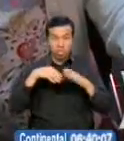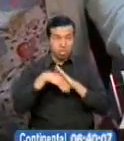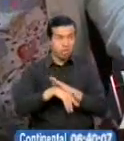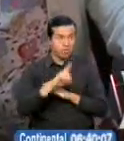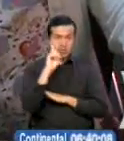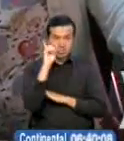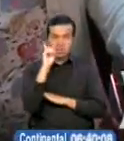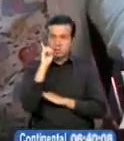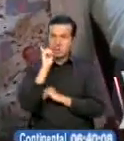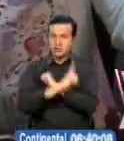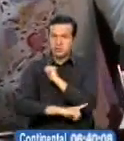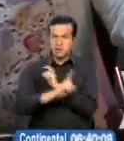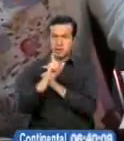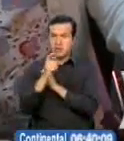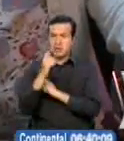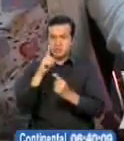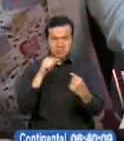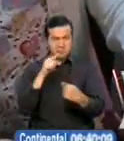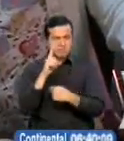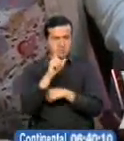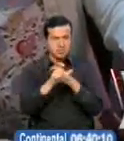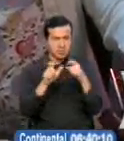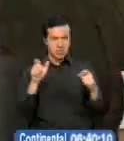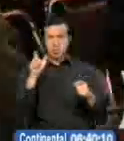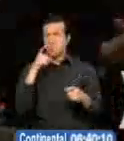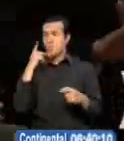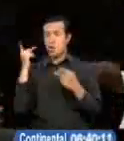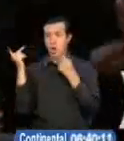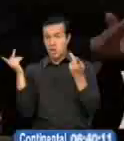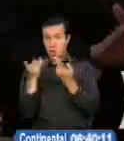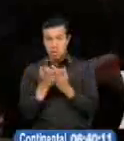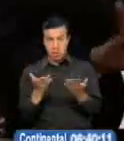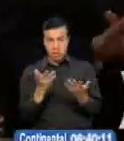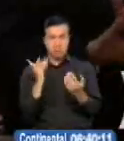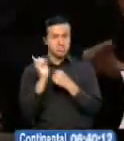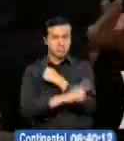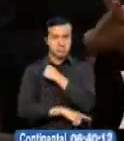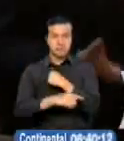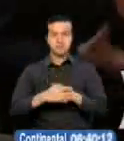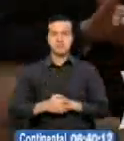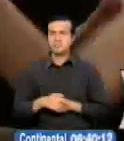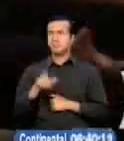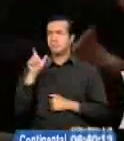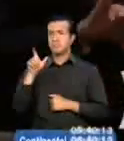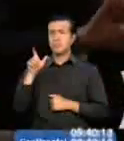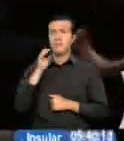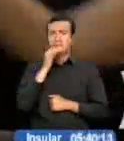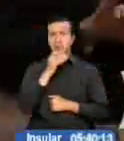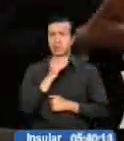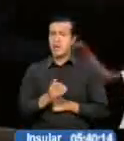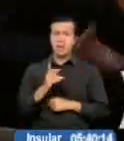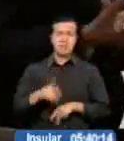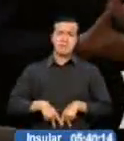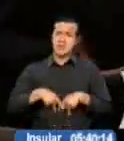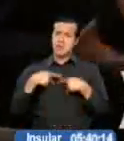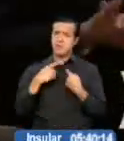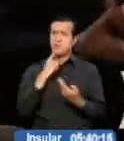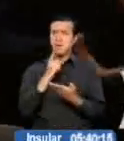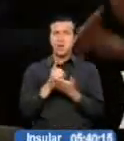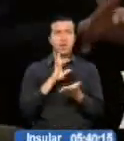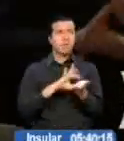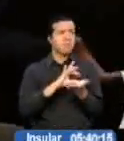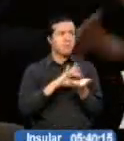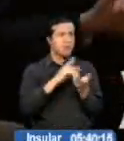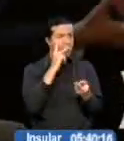y castigar a los enemigos de los pueblos. Fidel está vivo en los médicos,